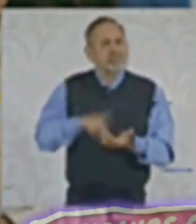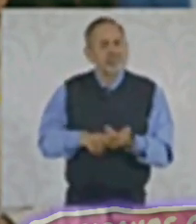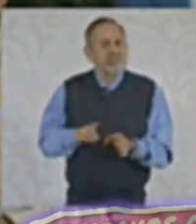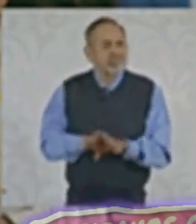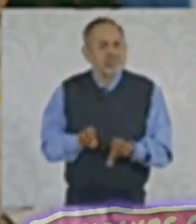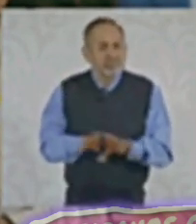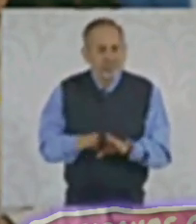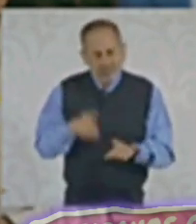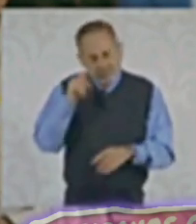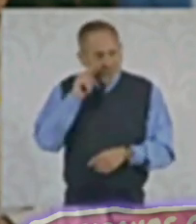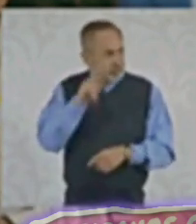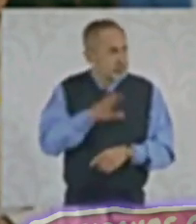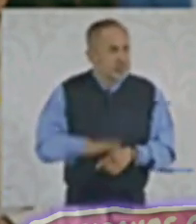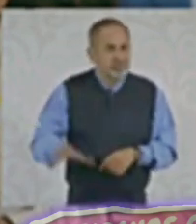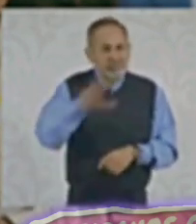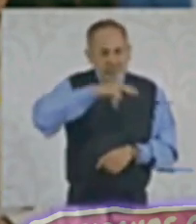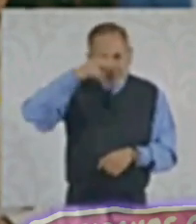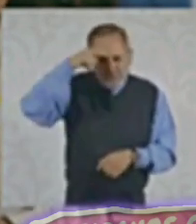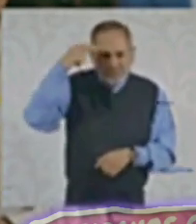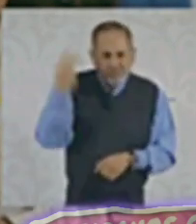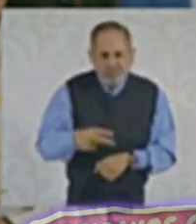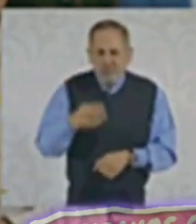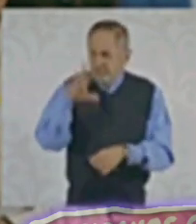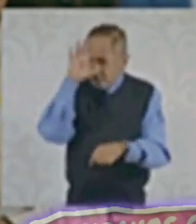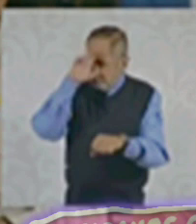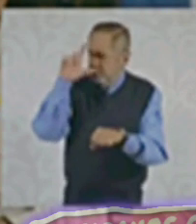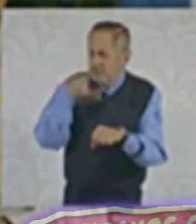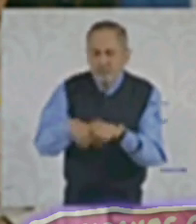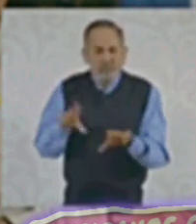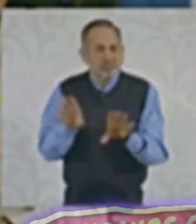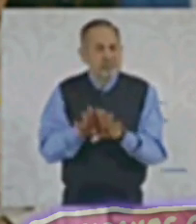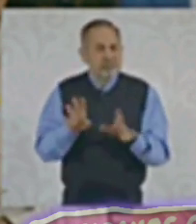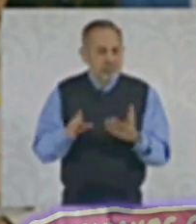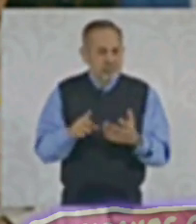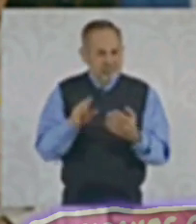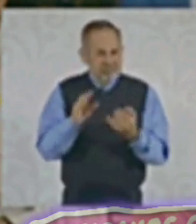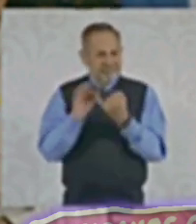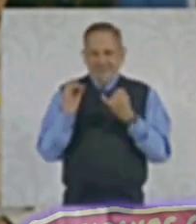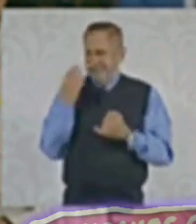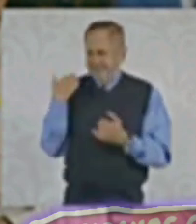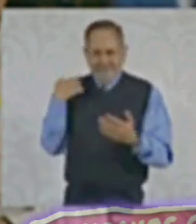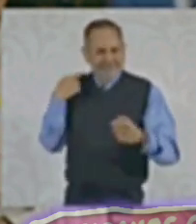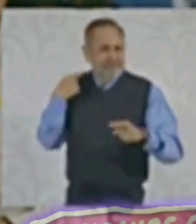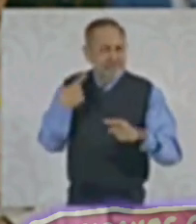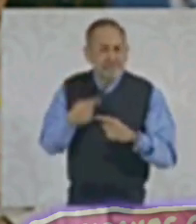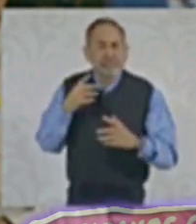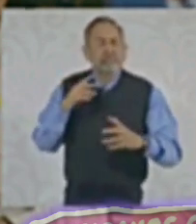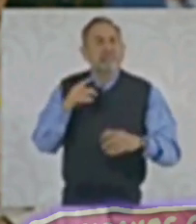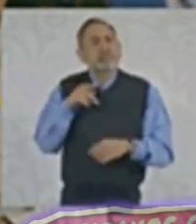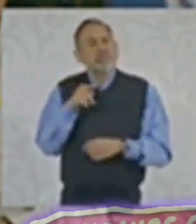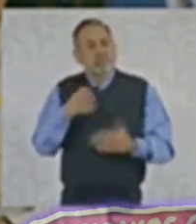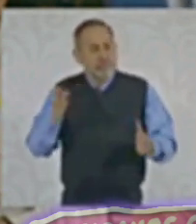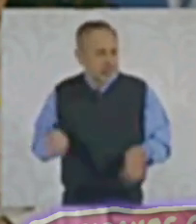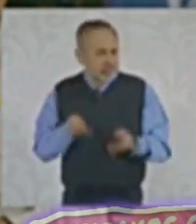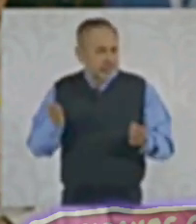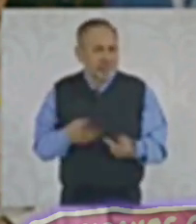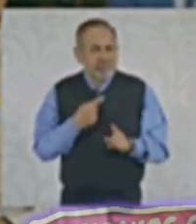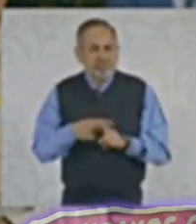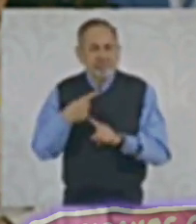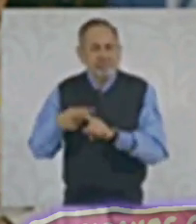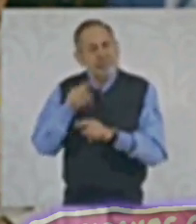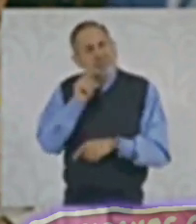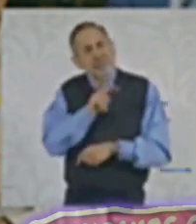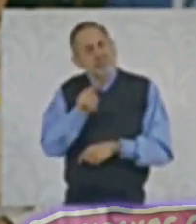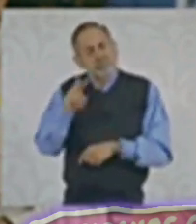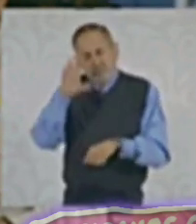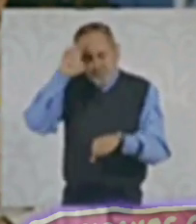ver lo grandioso, insisto, que es nuestro país, la cultura que vimos al final en estos bailes emblemáticos de todo nuestro